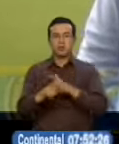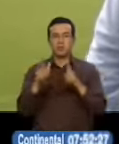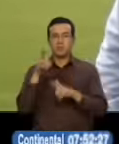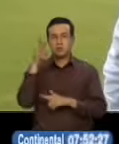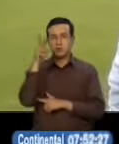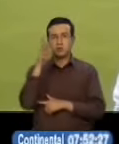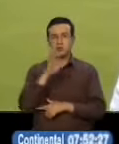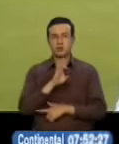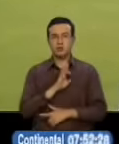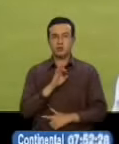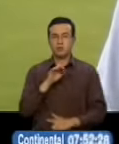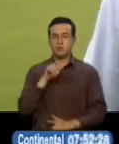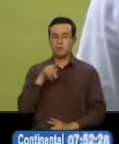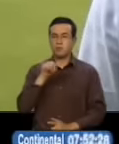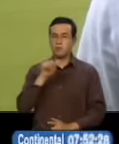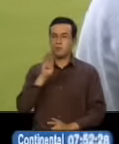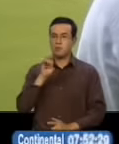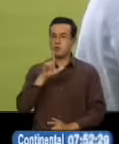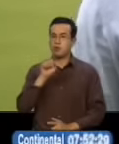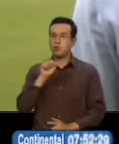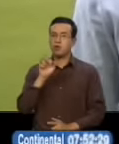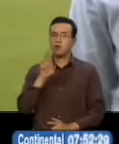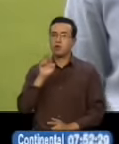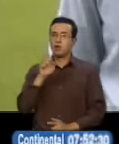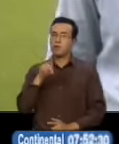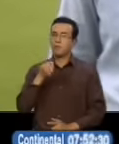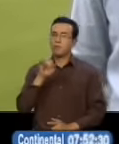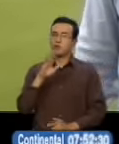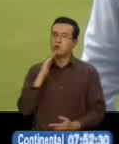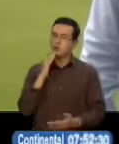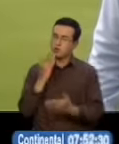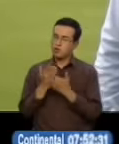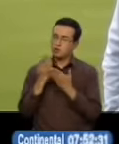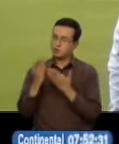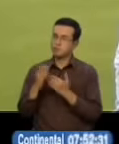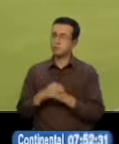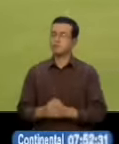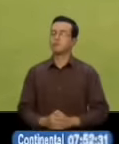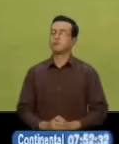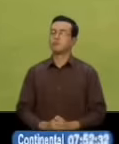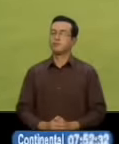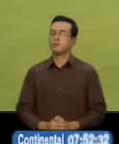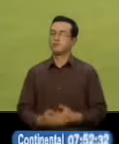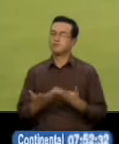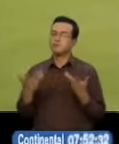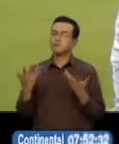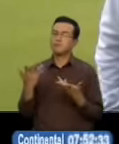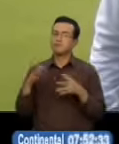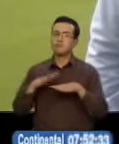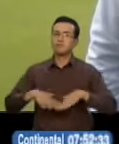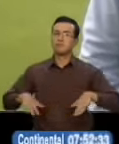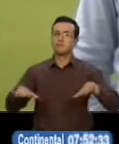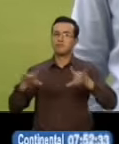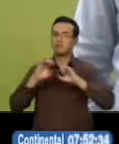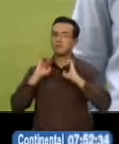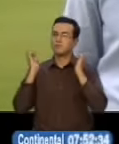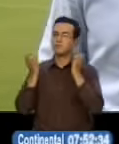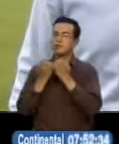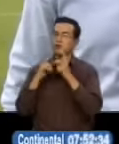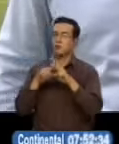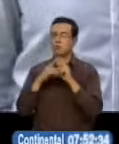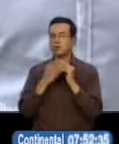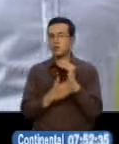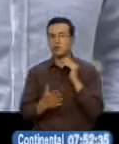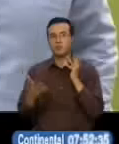profesor Pablo Repetto. Gracias nuevamente por estar con nosotros, con el equipo y la señal de Ecuador TV. acá en esta cancha donde se han empezado a